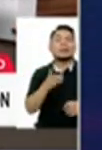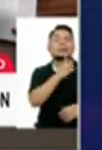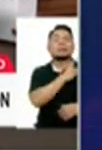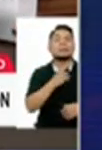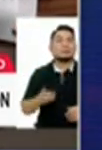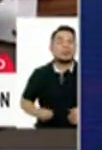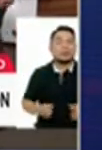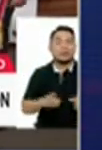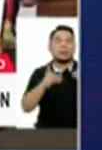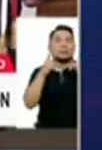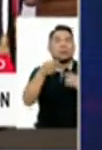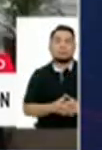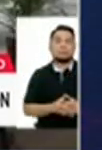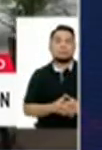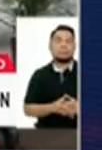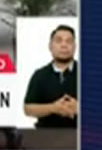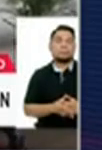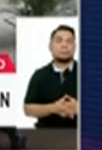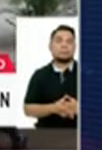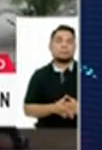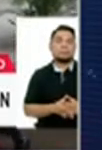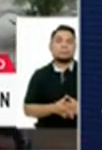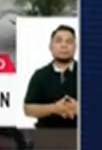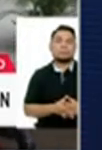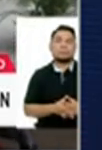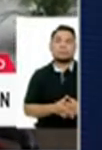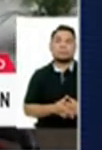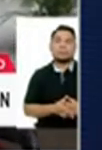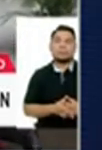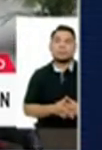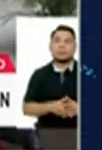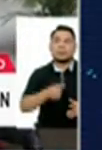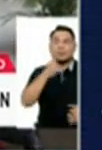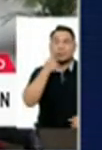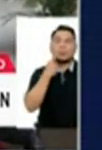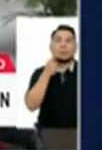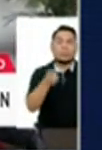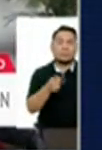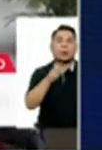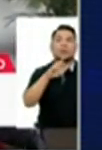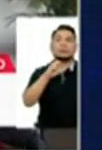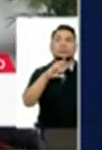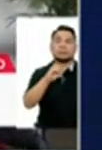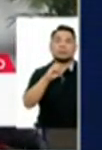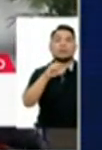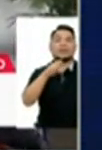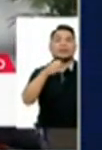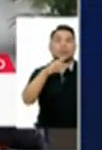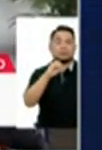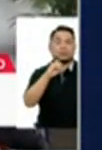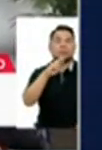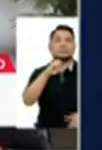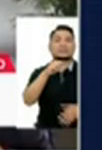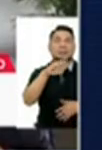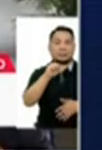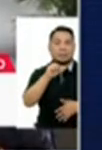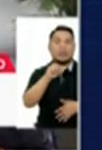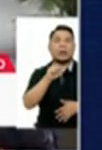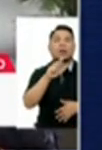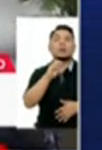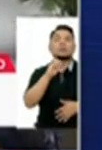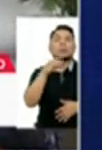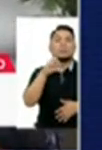y decidió brindar sus primeras declaraciones. Y justamente él se consideró, él